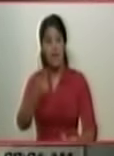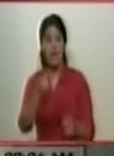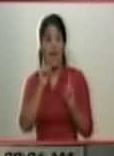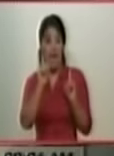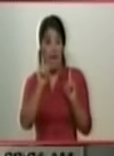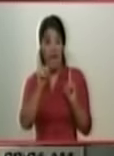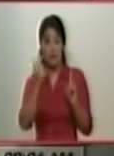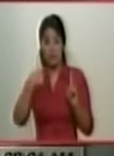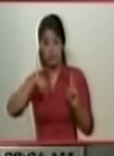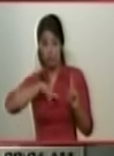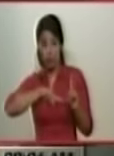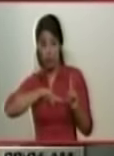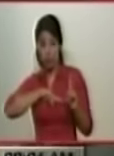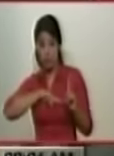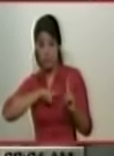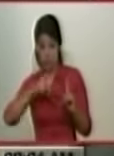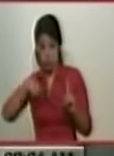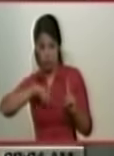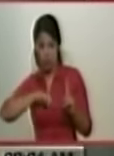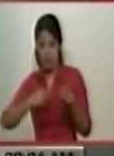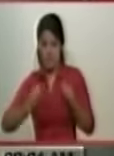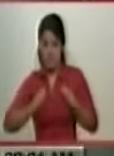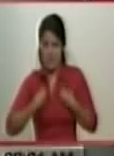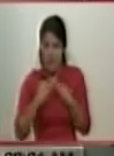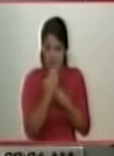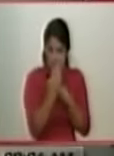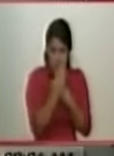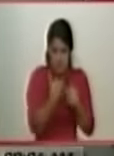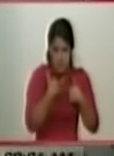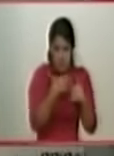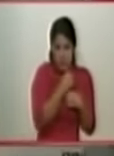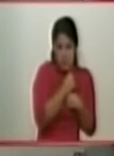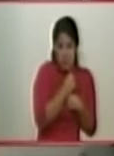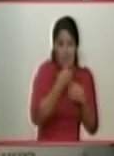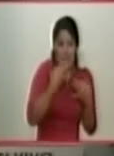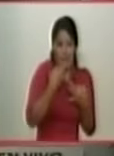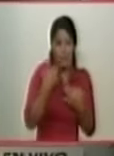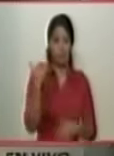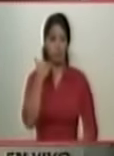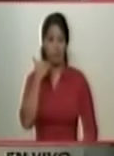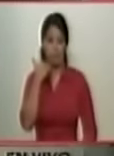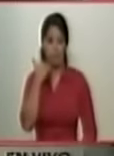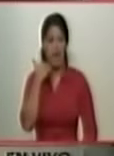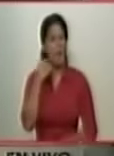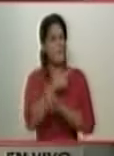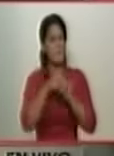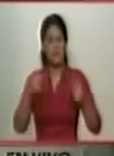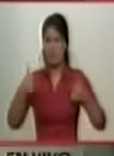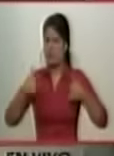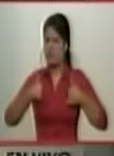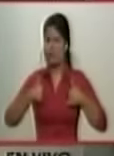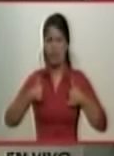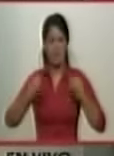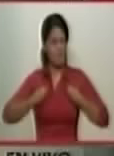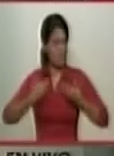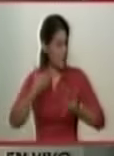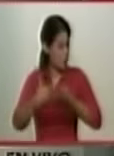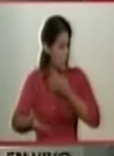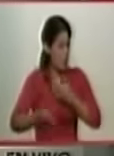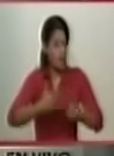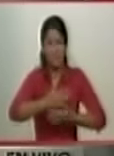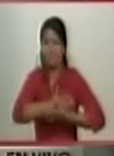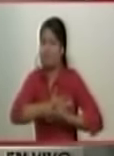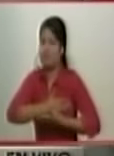la vida para sí la perderá, pero el que la da, el que la entrega,